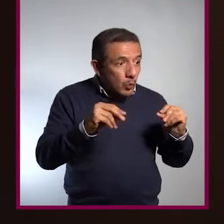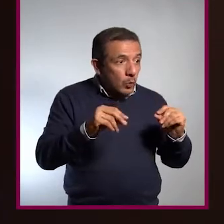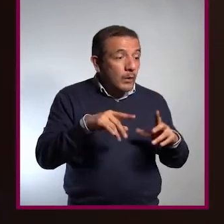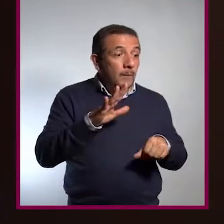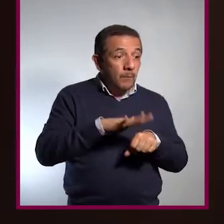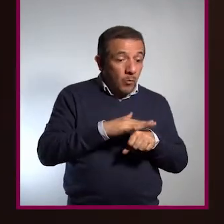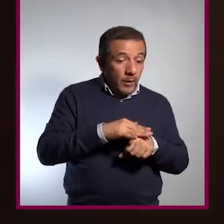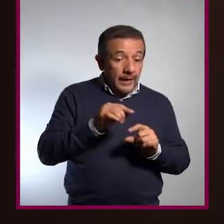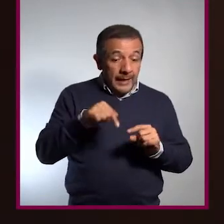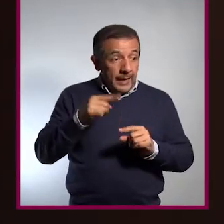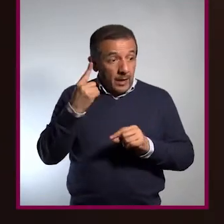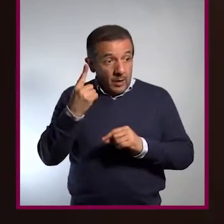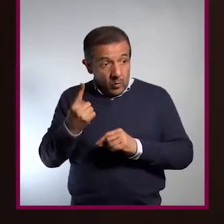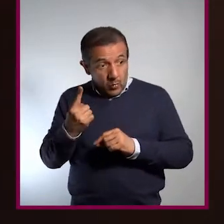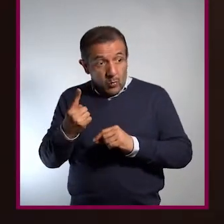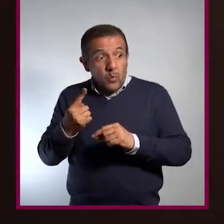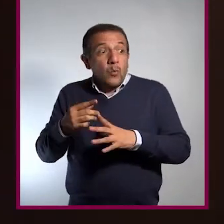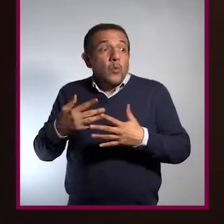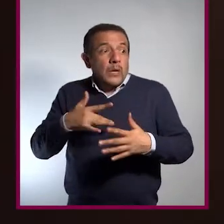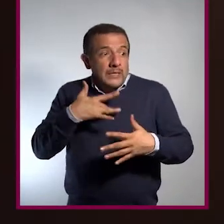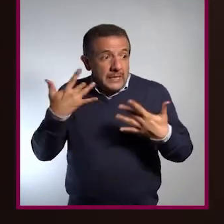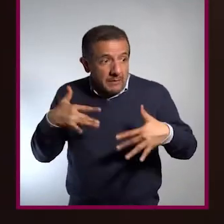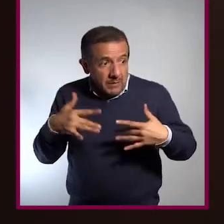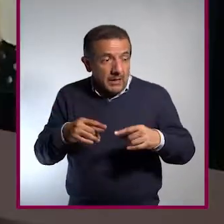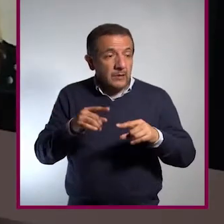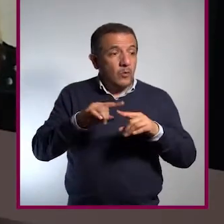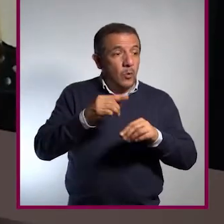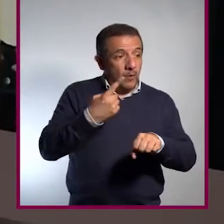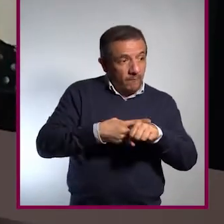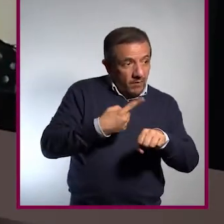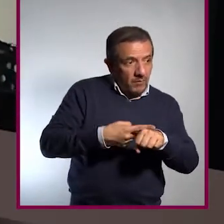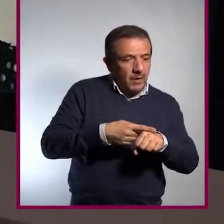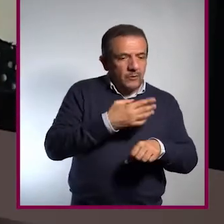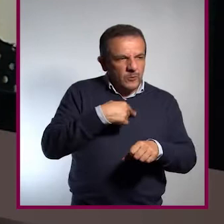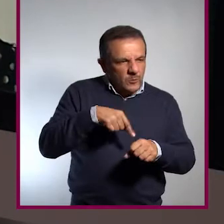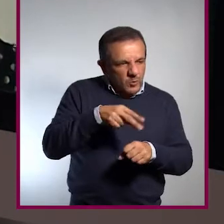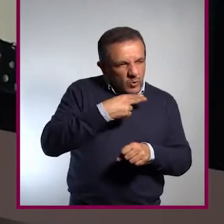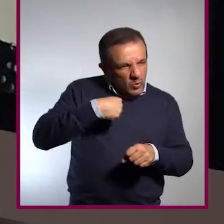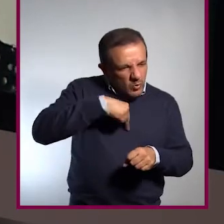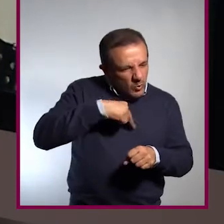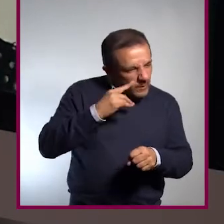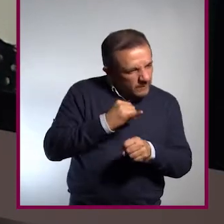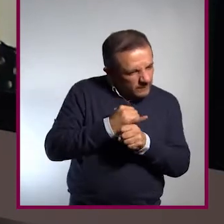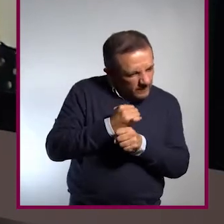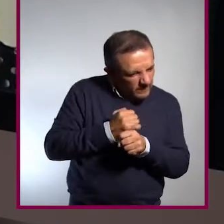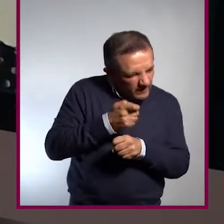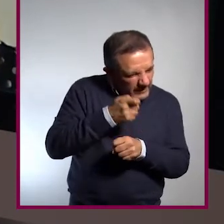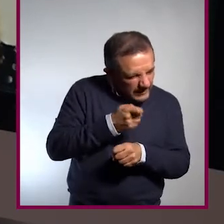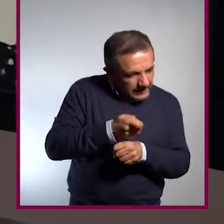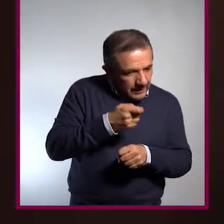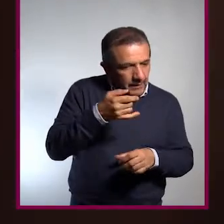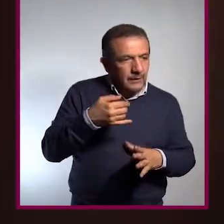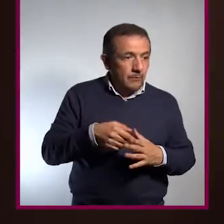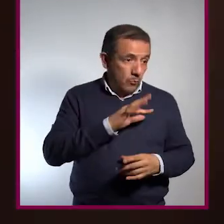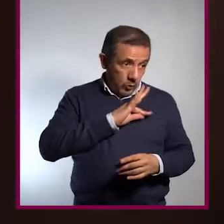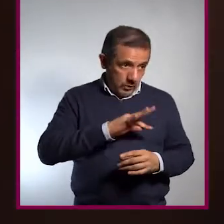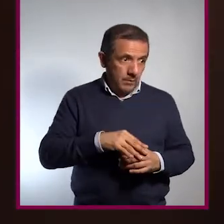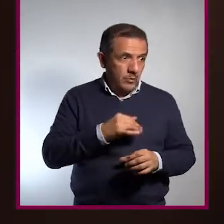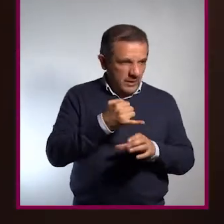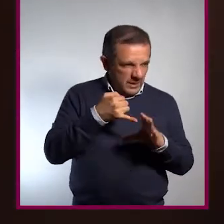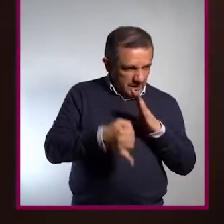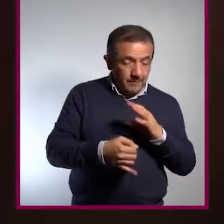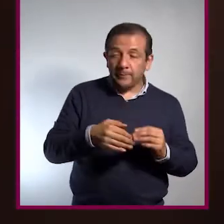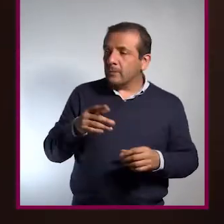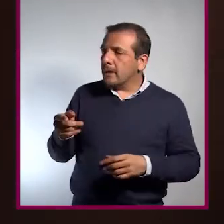pueden ser consecuencia de cada enfermedad o cada padecimiento y cualquier cosa que se nos ocurra nos las podemos preguntar.